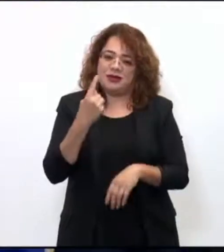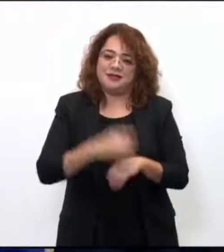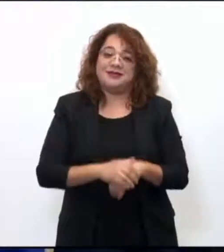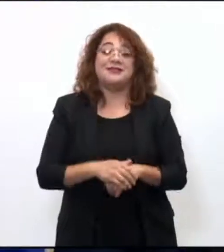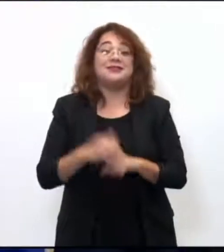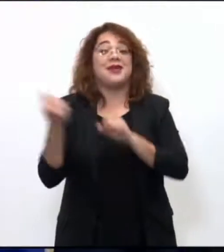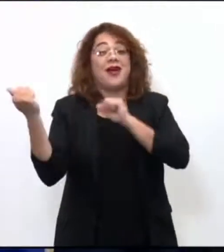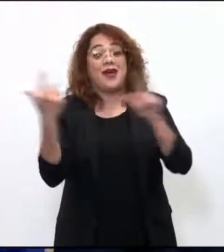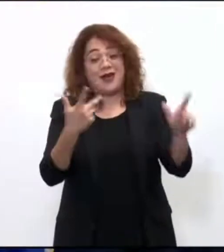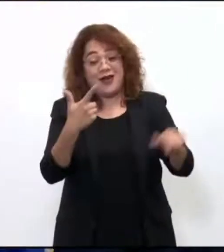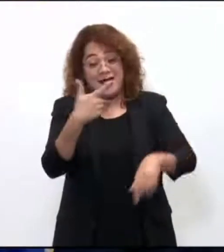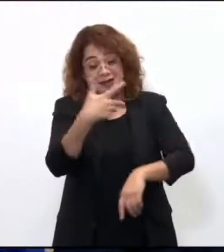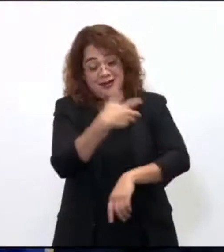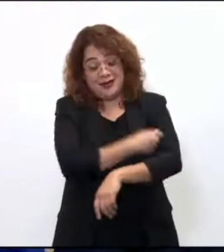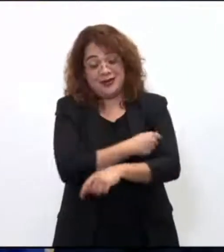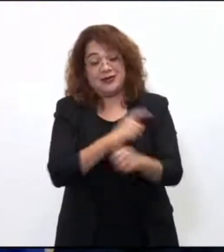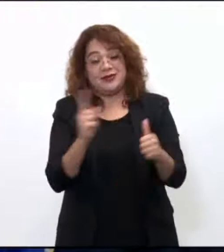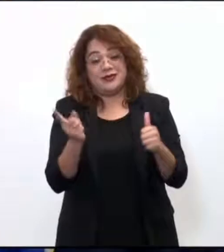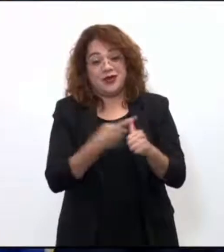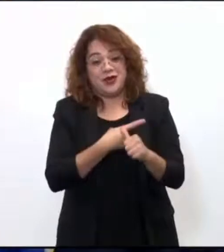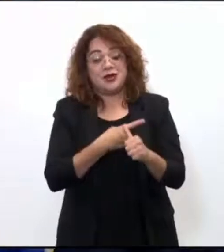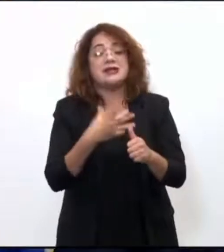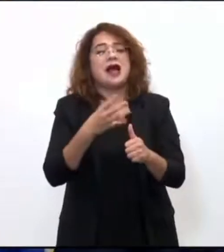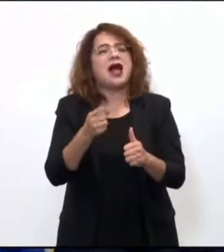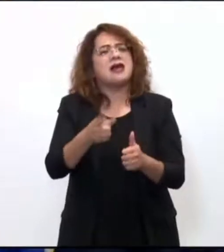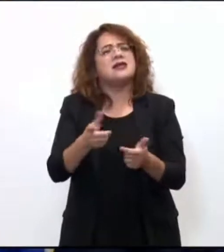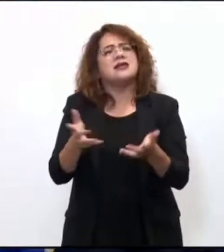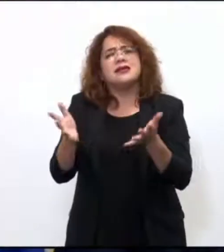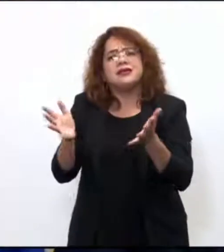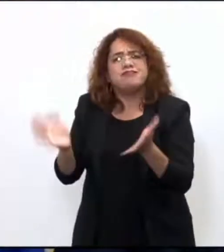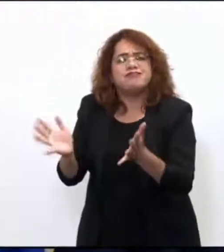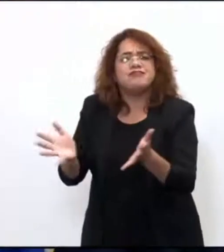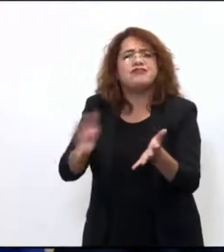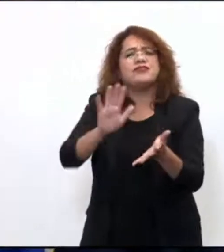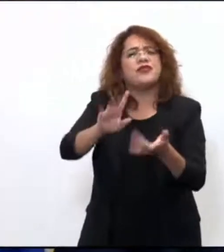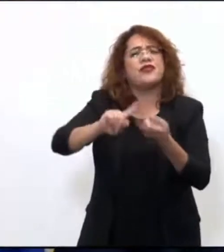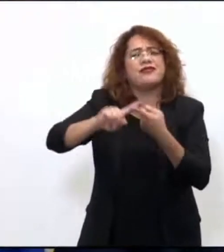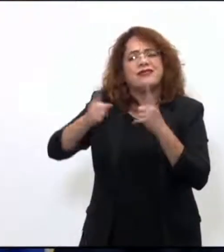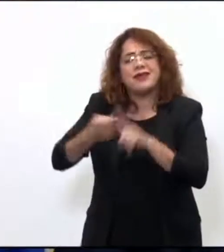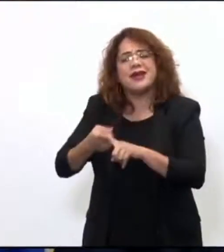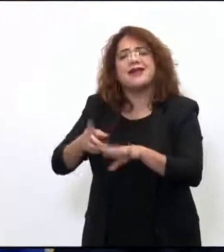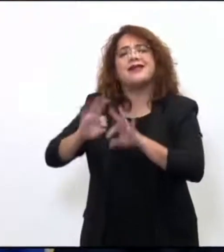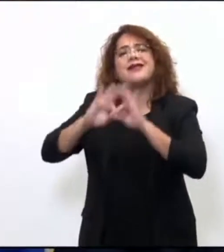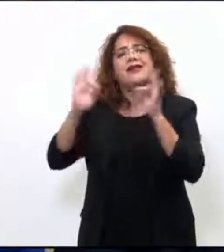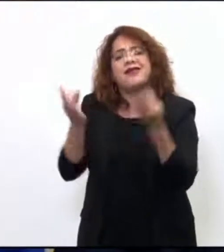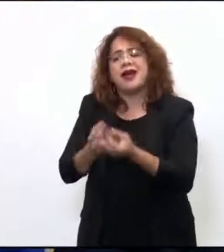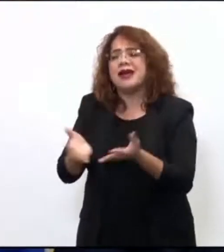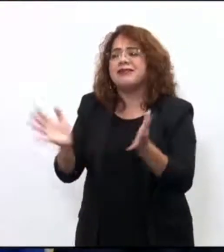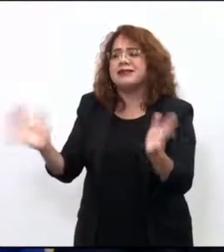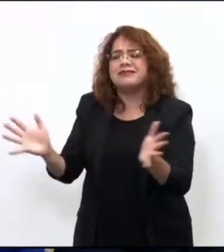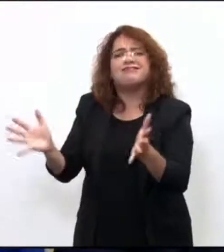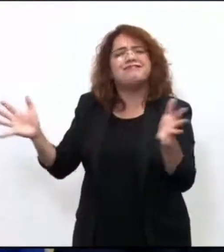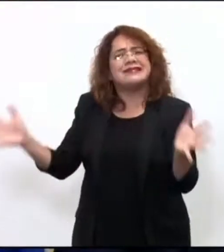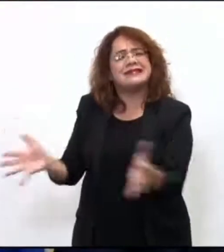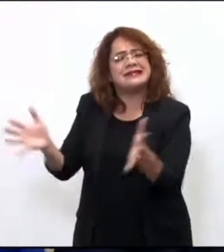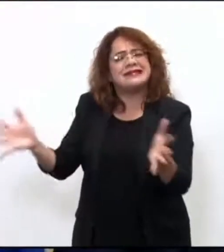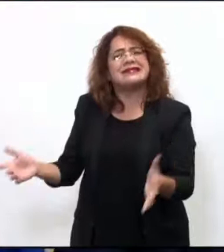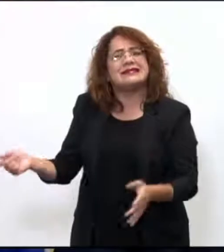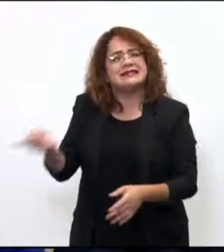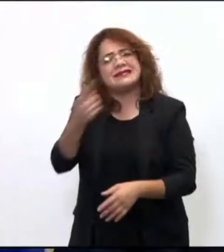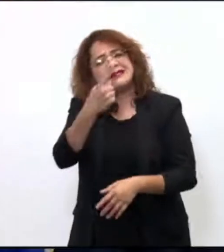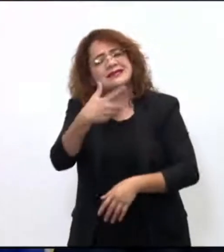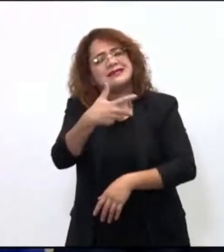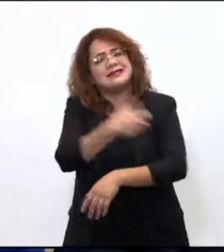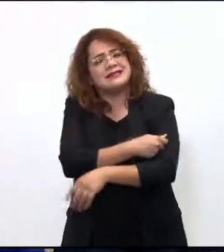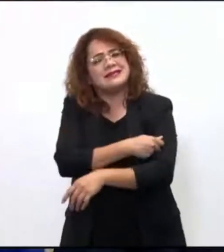Vacunarnos por completo y animar a amigos, vecinos, familiares y a toda la comunidad a vacunarse.